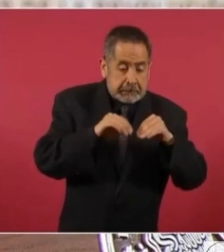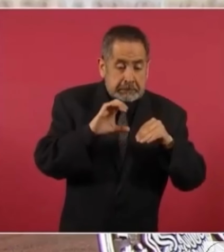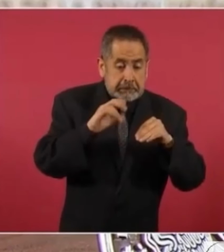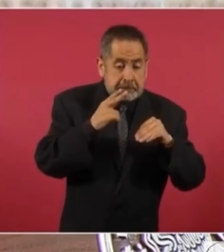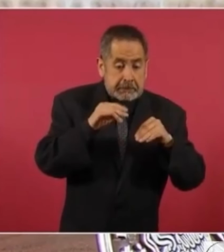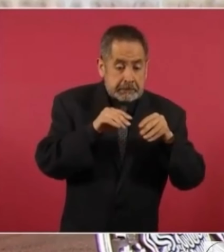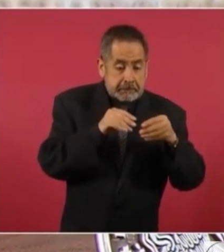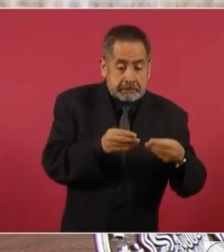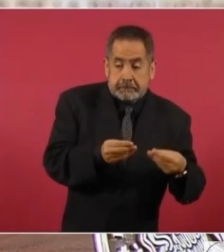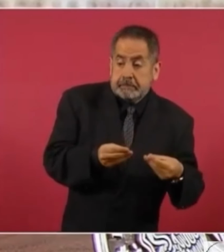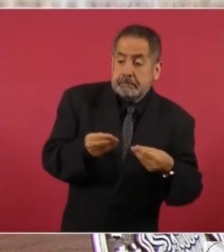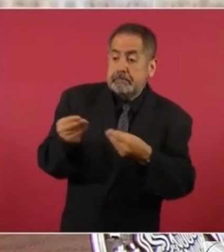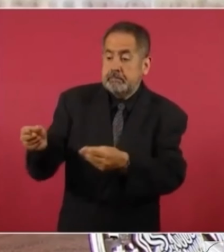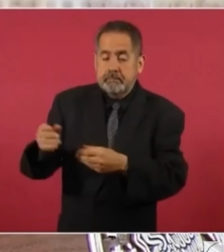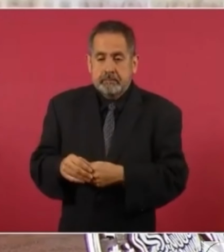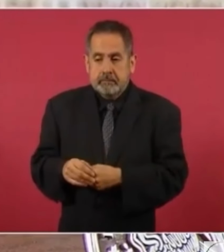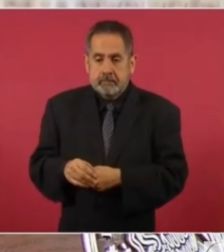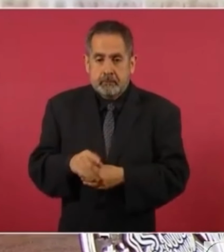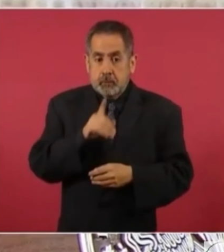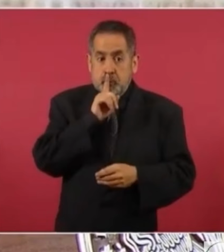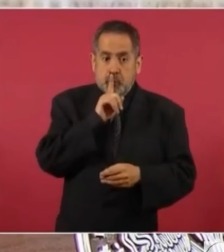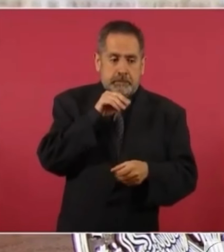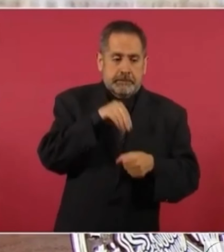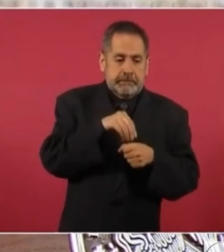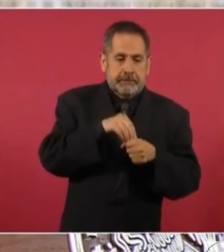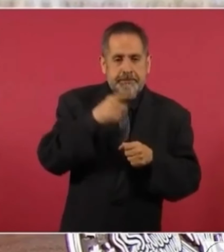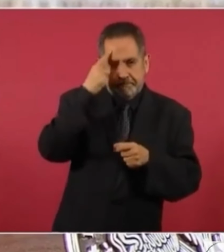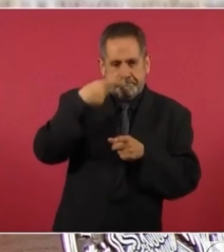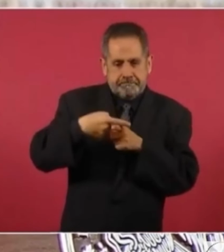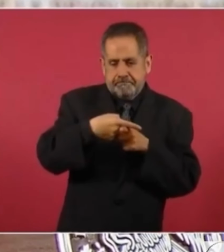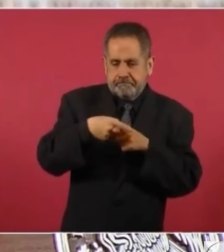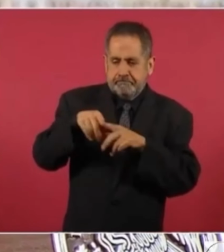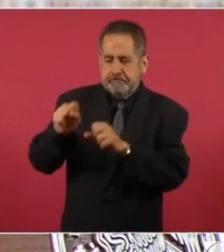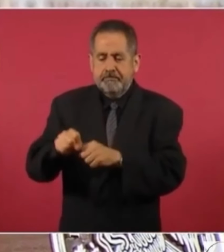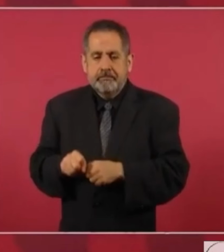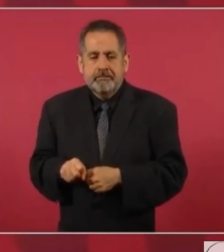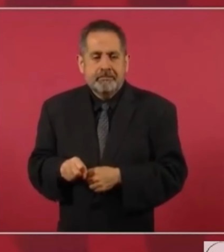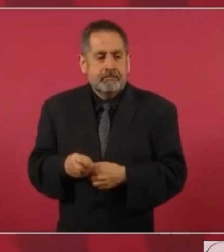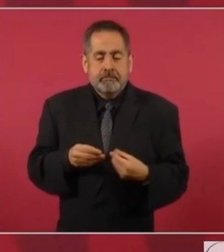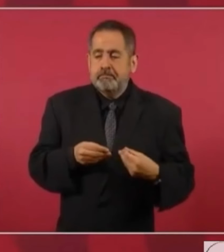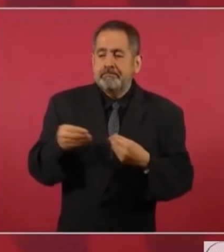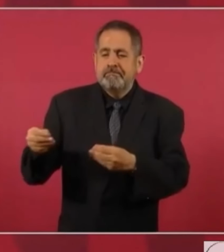Ya sabían, porque el gobierno estaba totalmente infiltrado